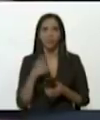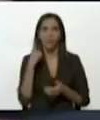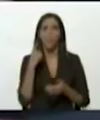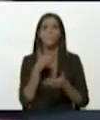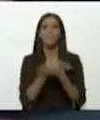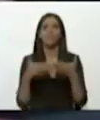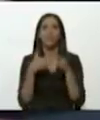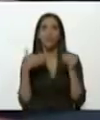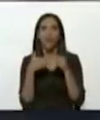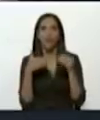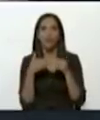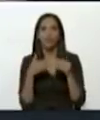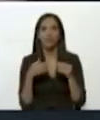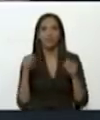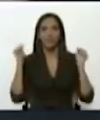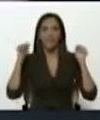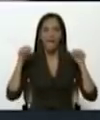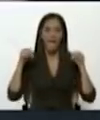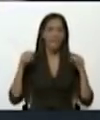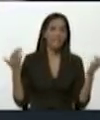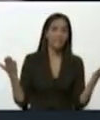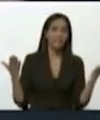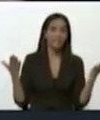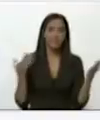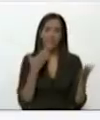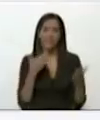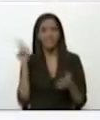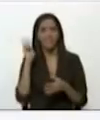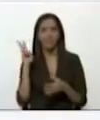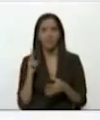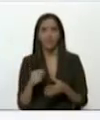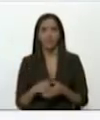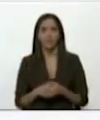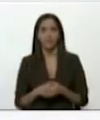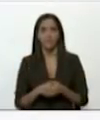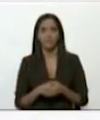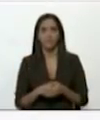$1 millón. Aquí está el primero. Gracias, Venezuela.